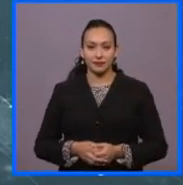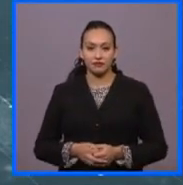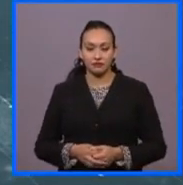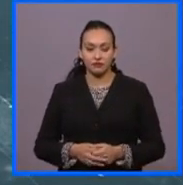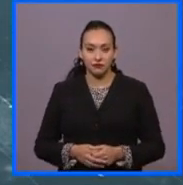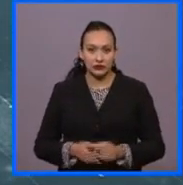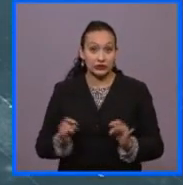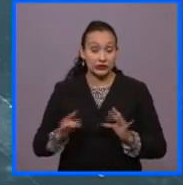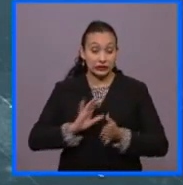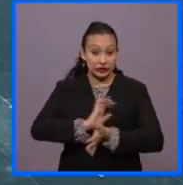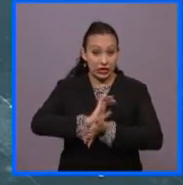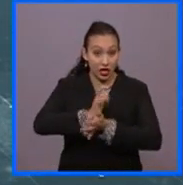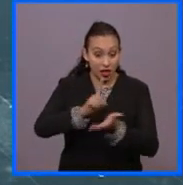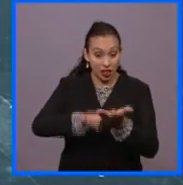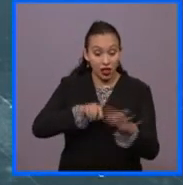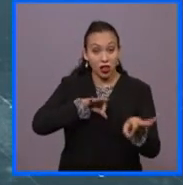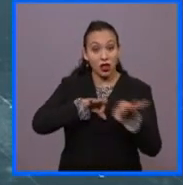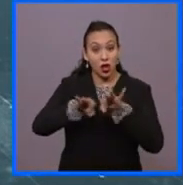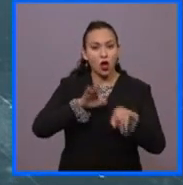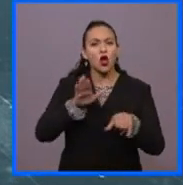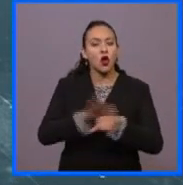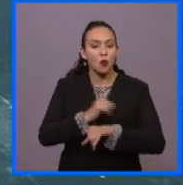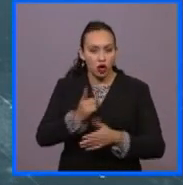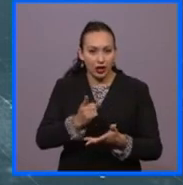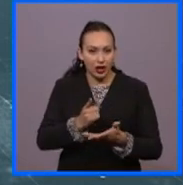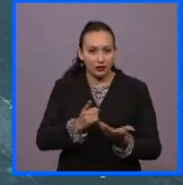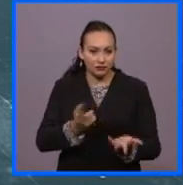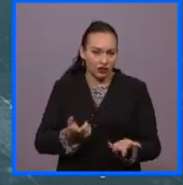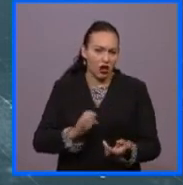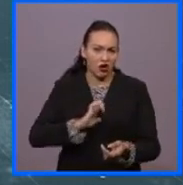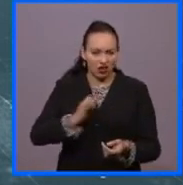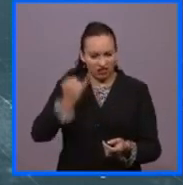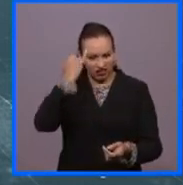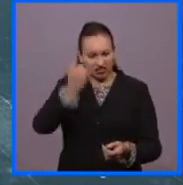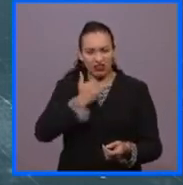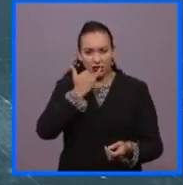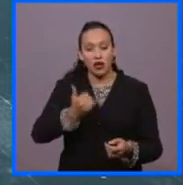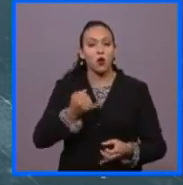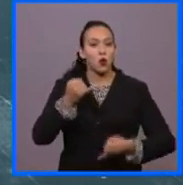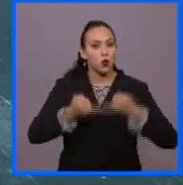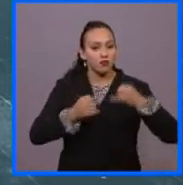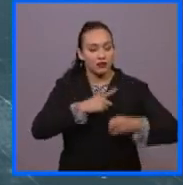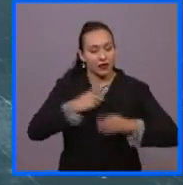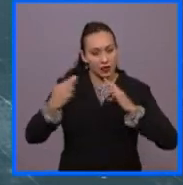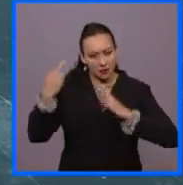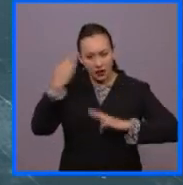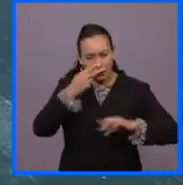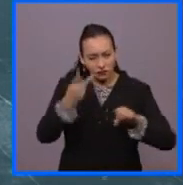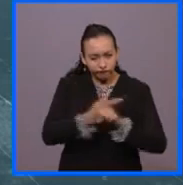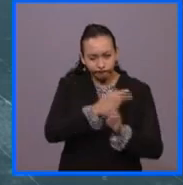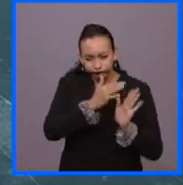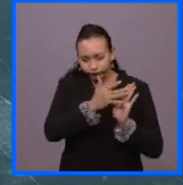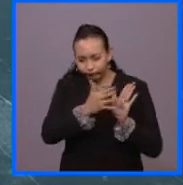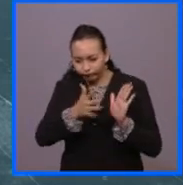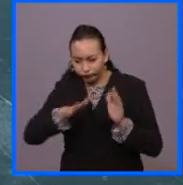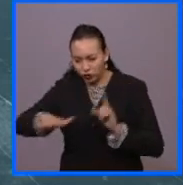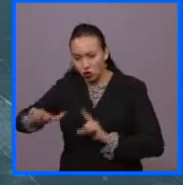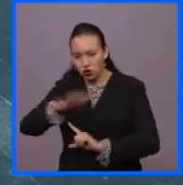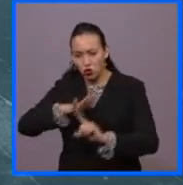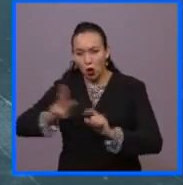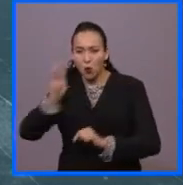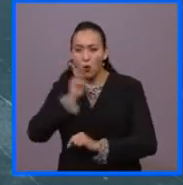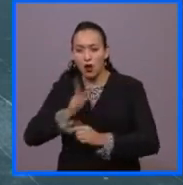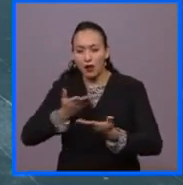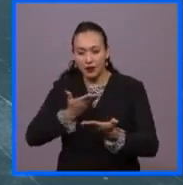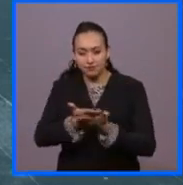Casos de discriminación laboral por origen nacional obligan al juzgador a analizar los hechos narrados y las pruebas